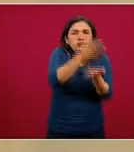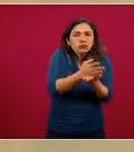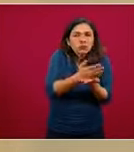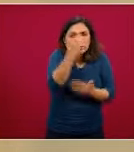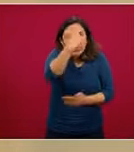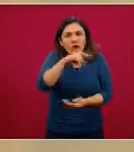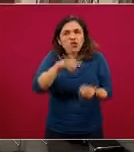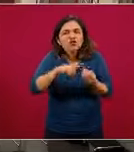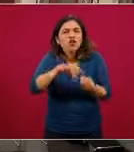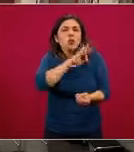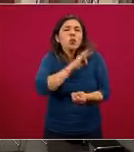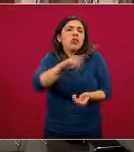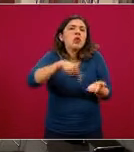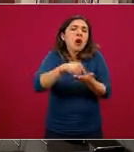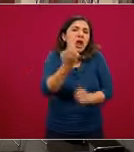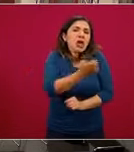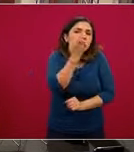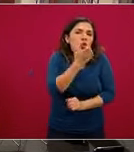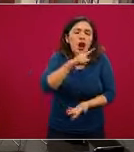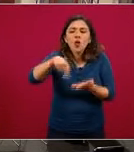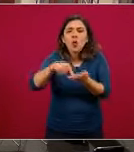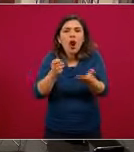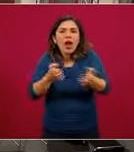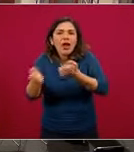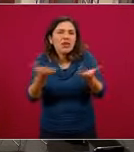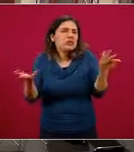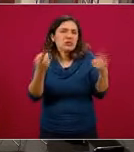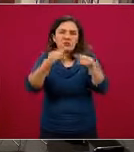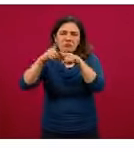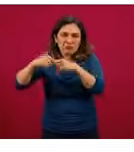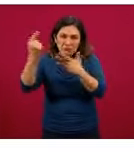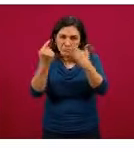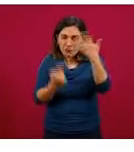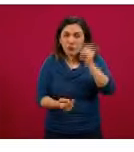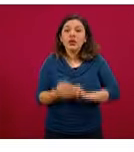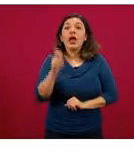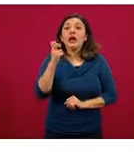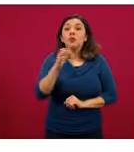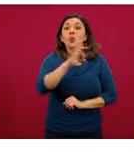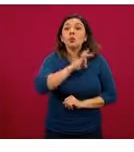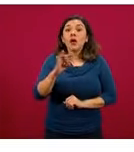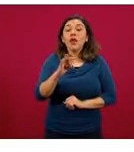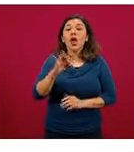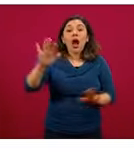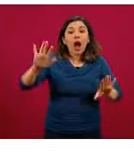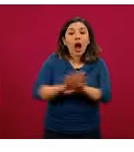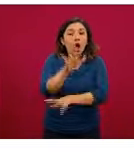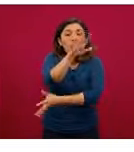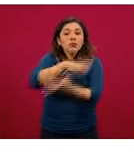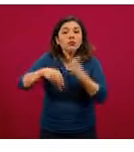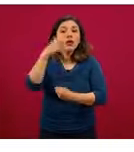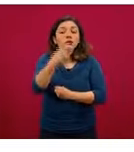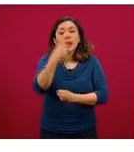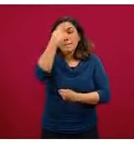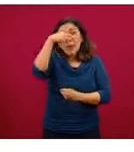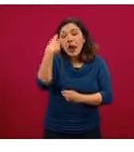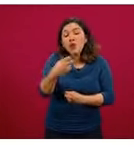lo vimos, puede ser una escuela, un gimnasio, etcétera, y se lo puede reconvertir de manera que